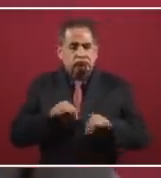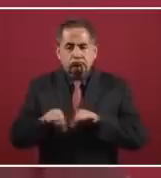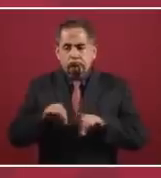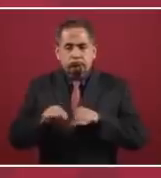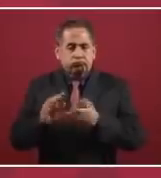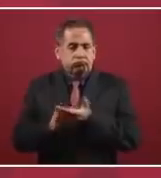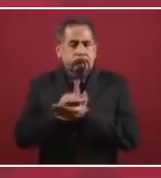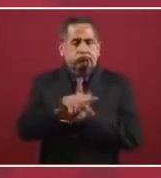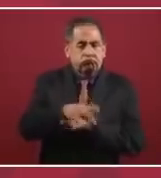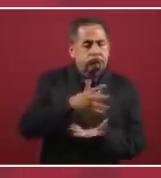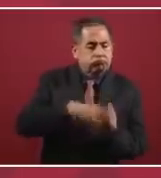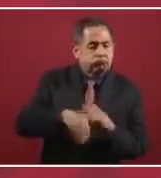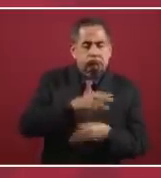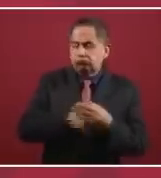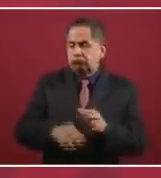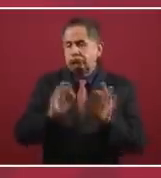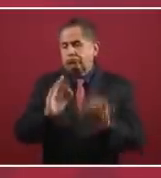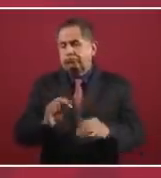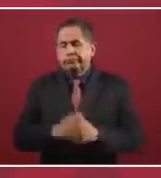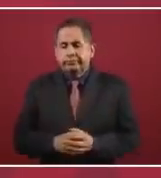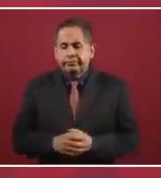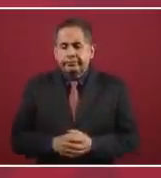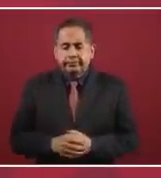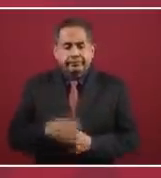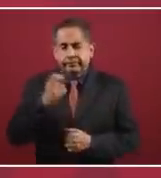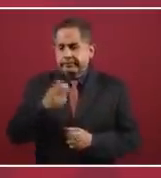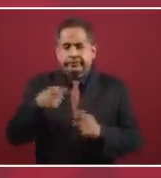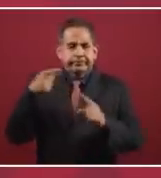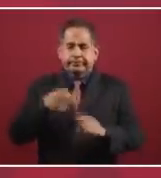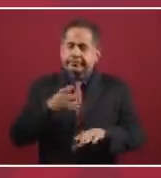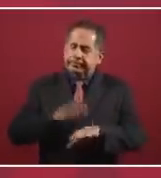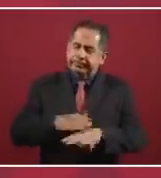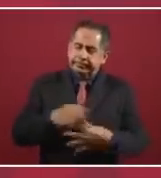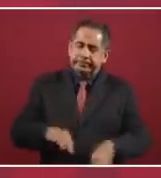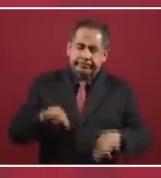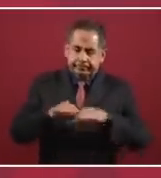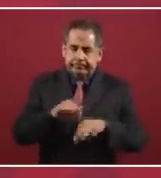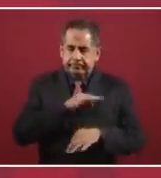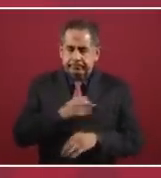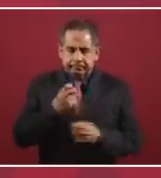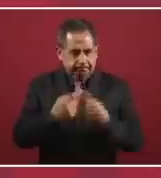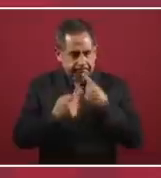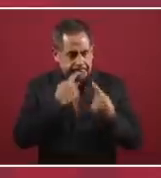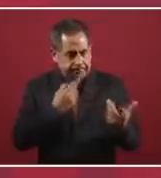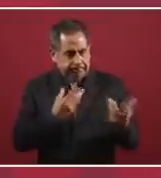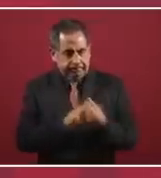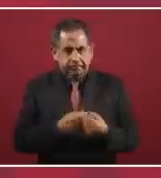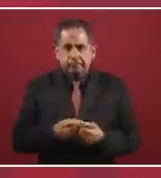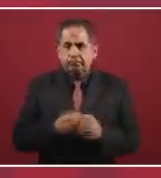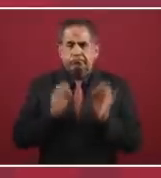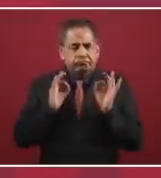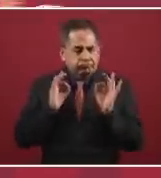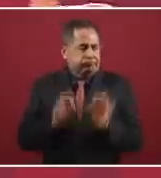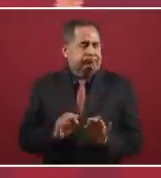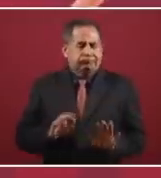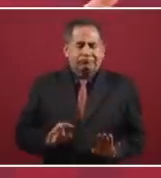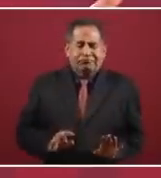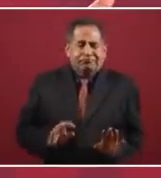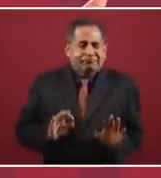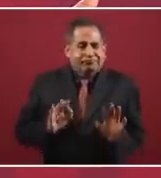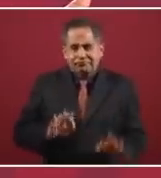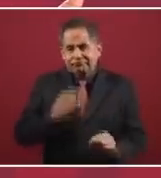invirtiendo. Eso fue el logro principal de esta negociación. Se garantiza, sí, y